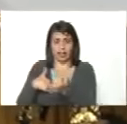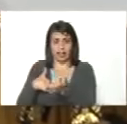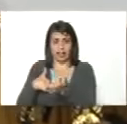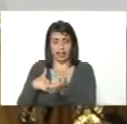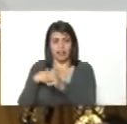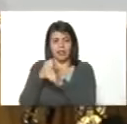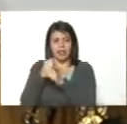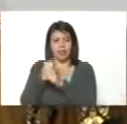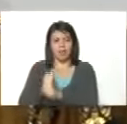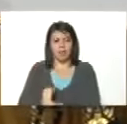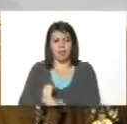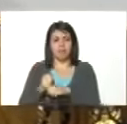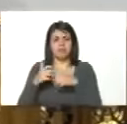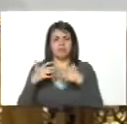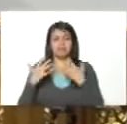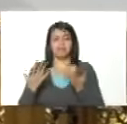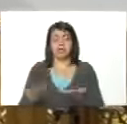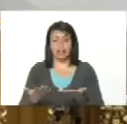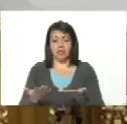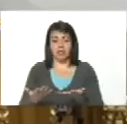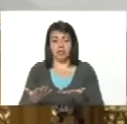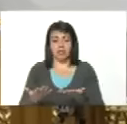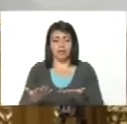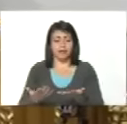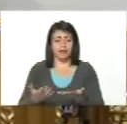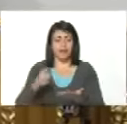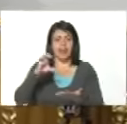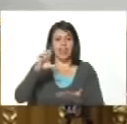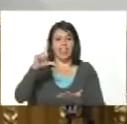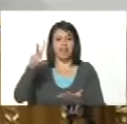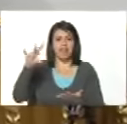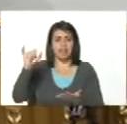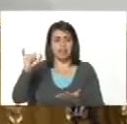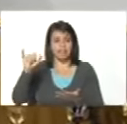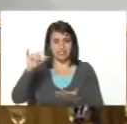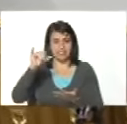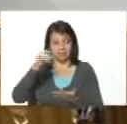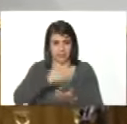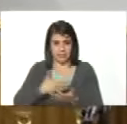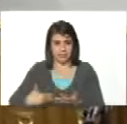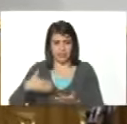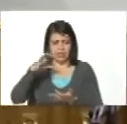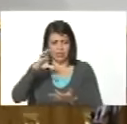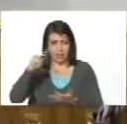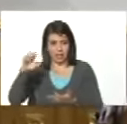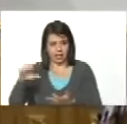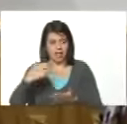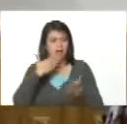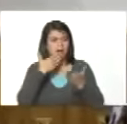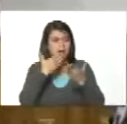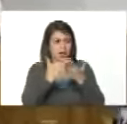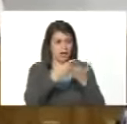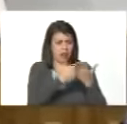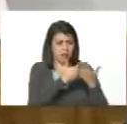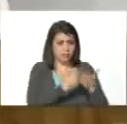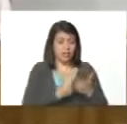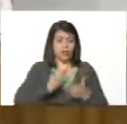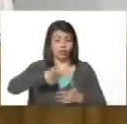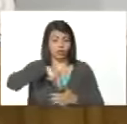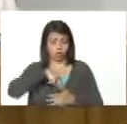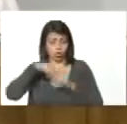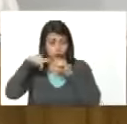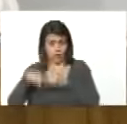¿a esperar qué? Que el Villamoroso les diera las gracias. Que nosotros les diéramos las gracias.